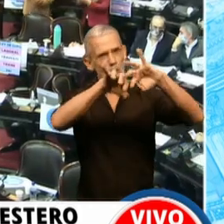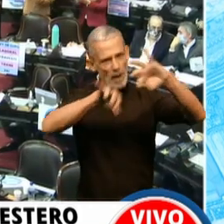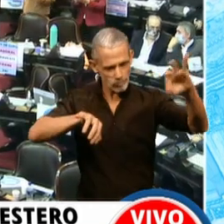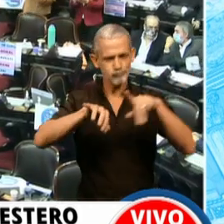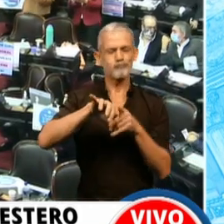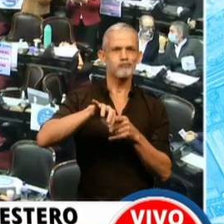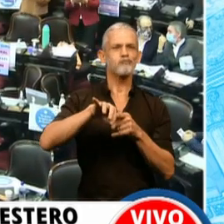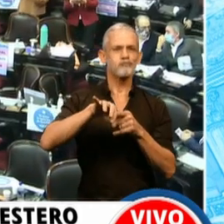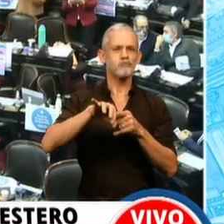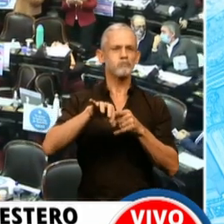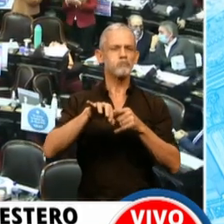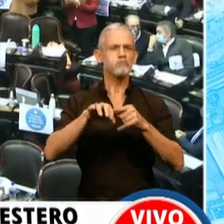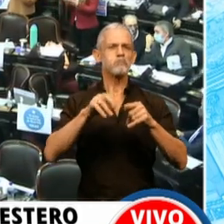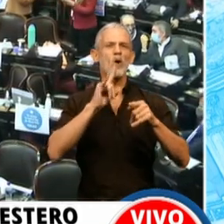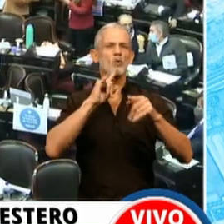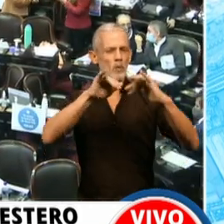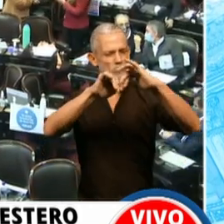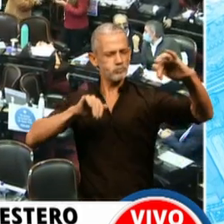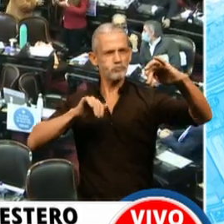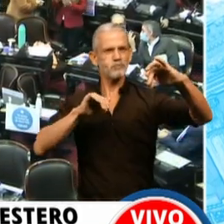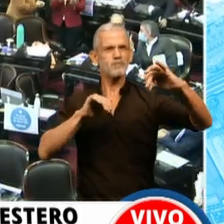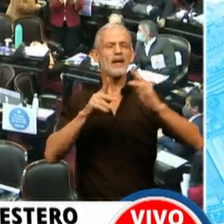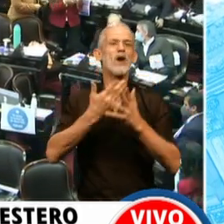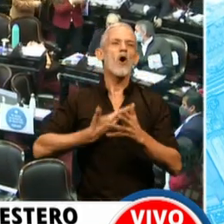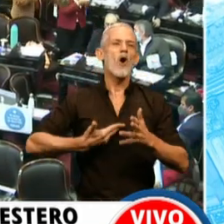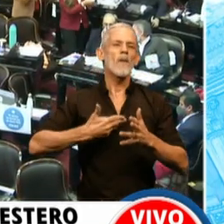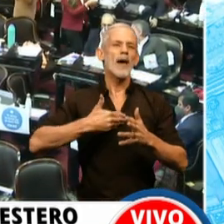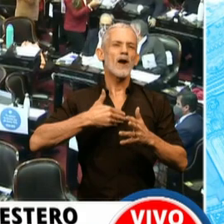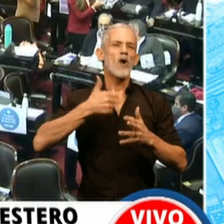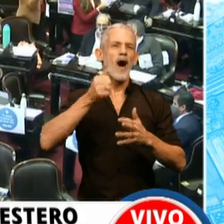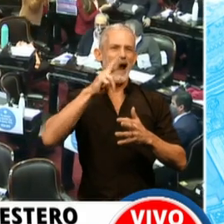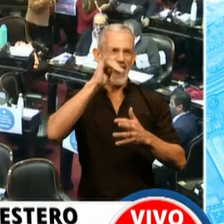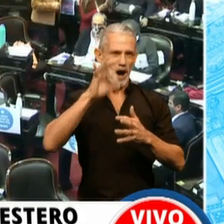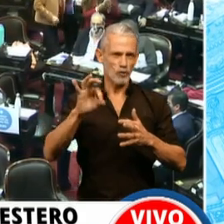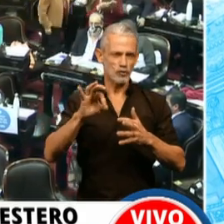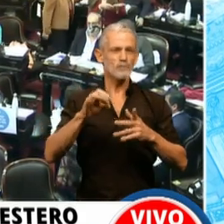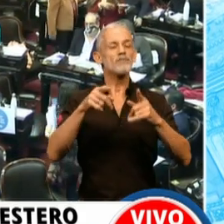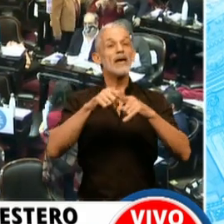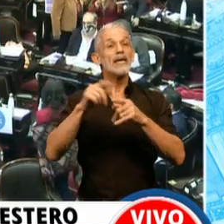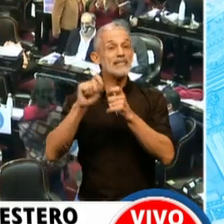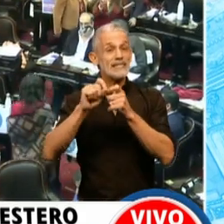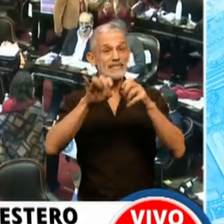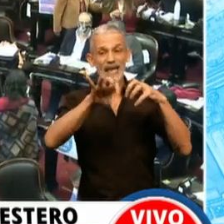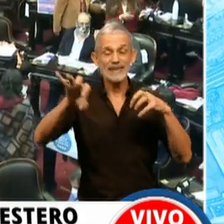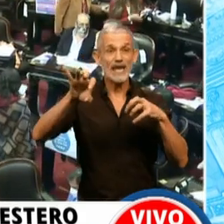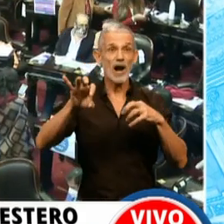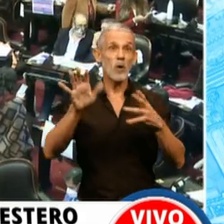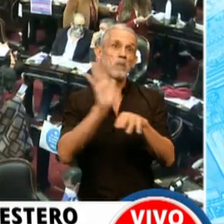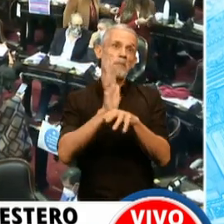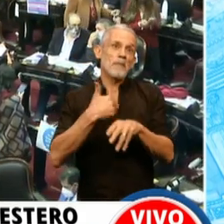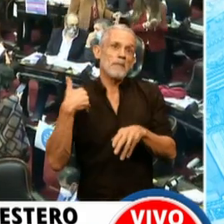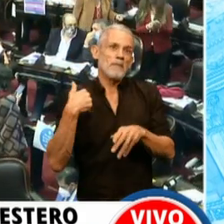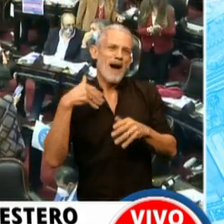divide de salta en tucumán bajo el gobierno de berna de ganamos y santiago del estero la madre de